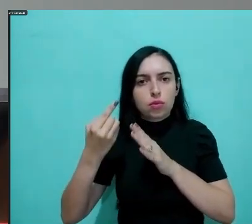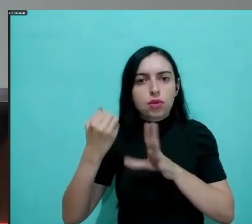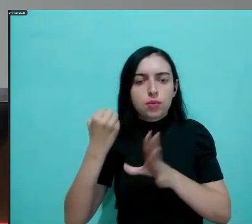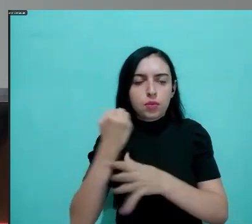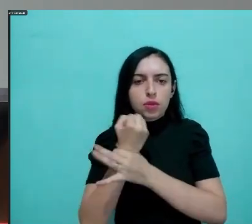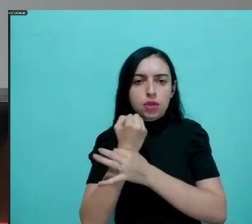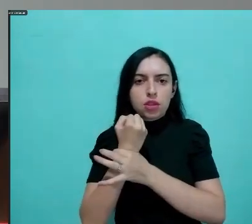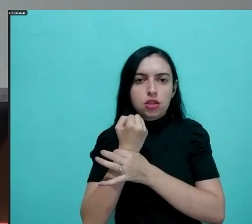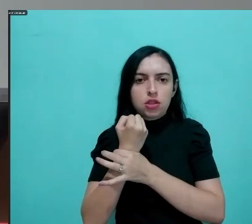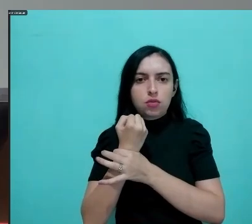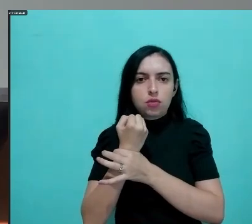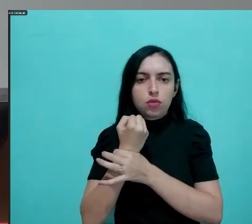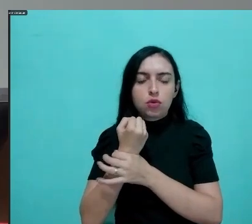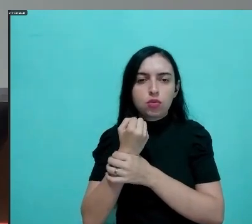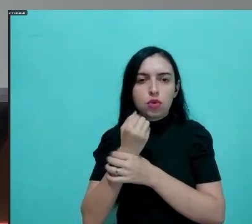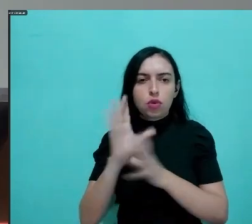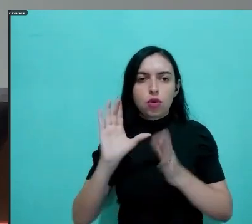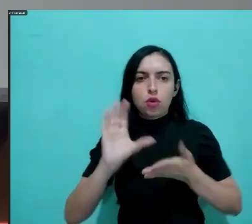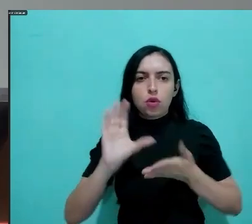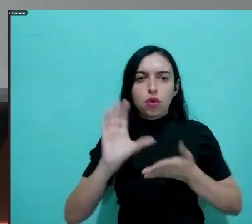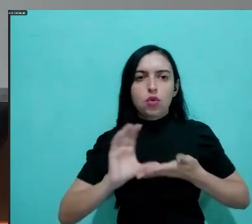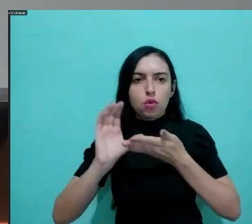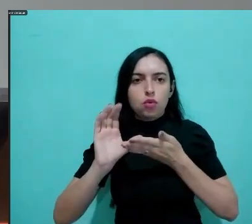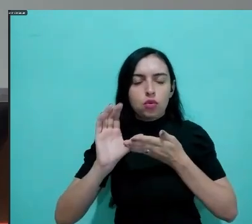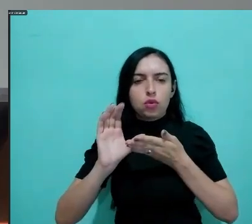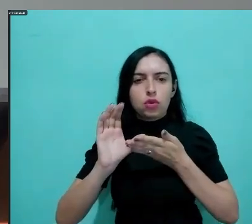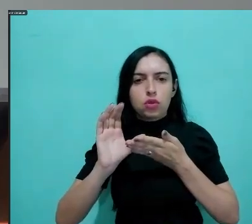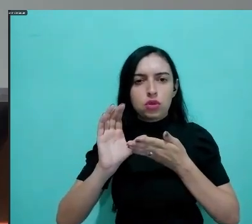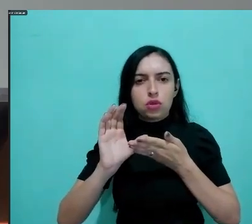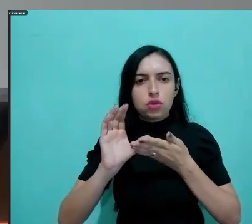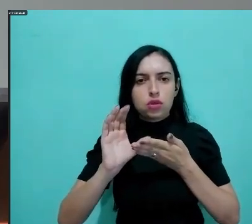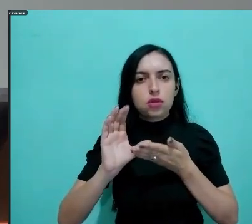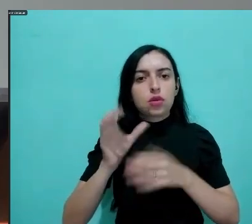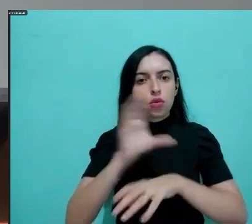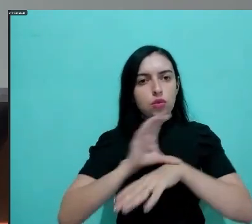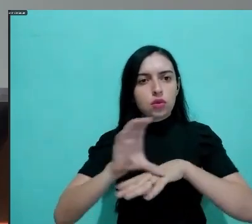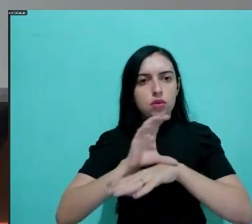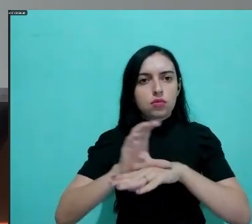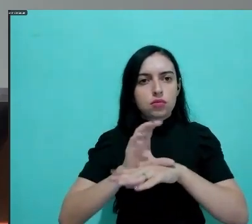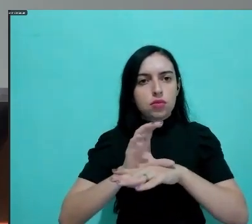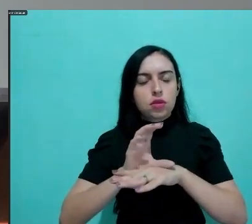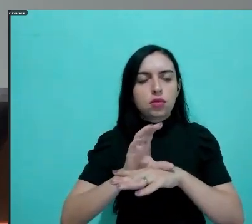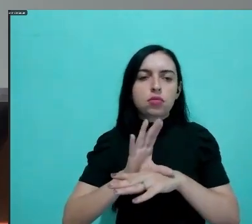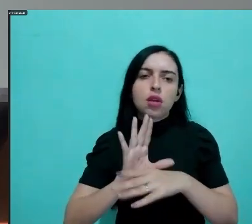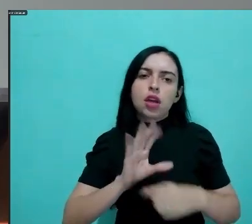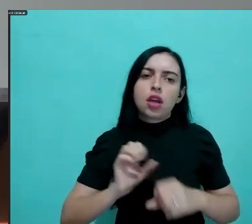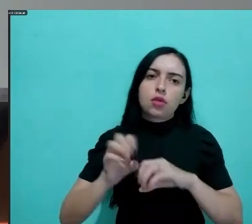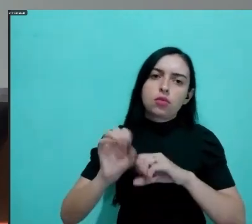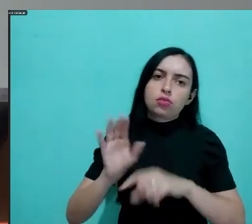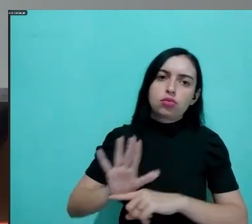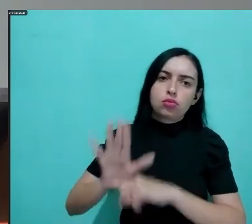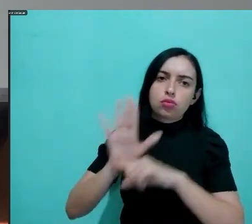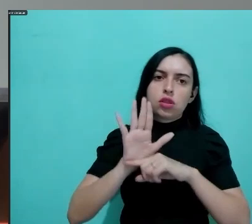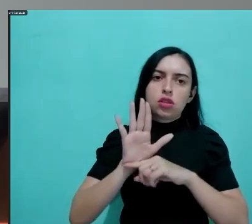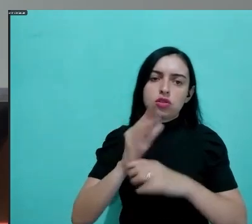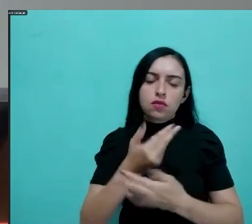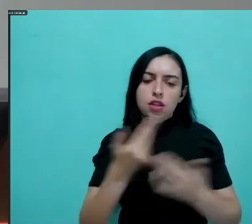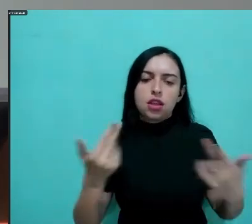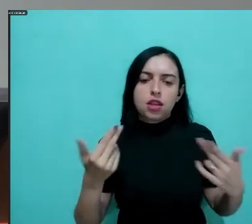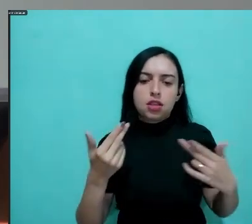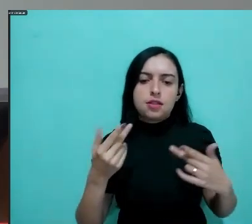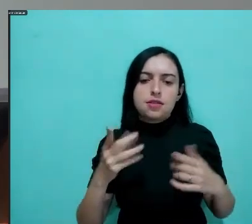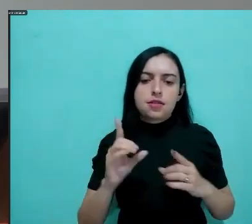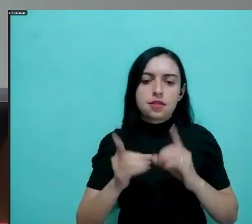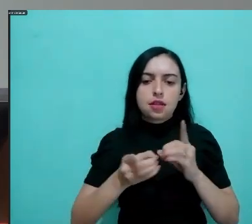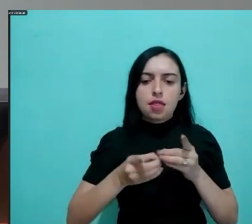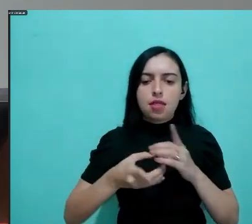una Corte Constitucional. Y ese Consejo Constitucional contribuye, como se ve en otras democracias